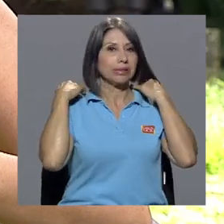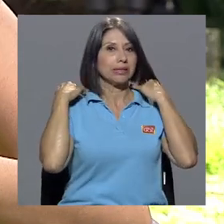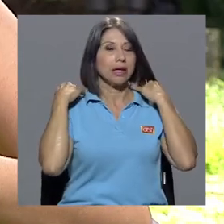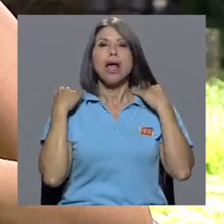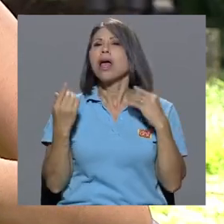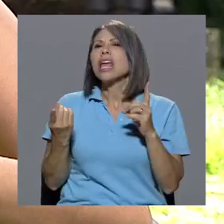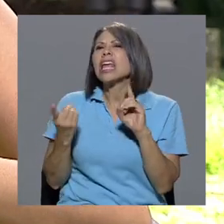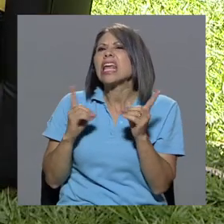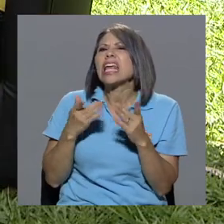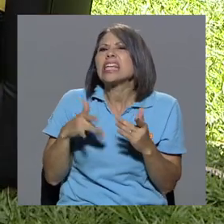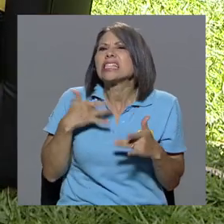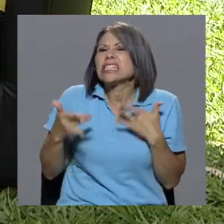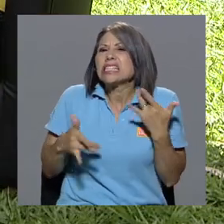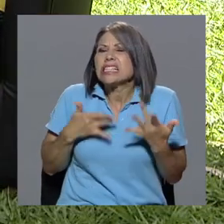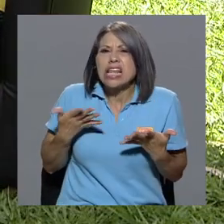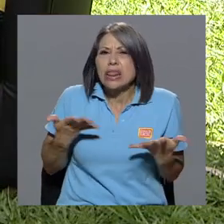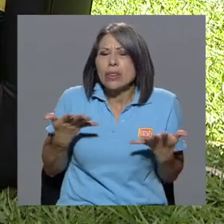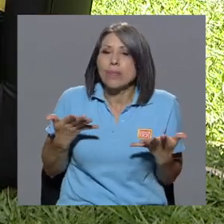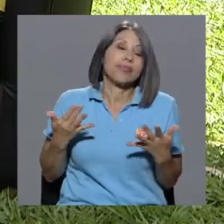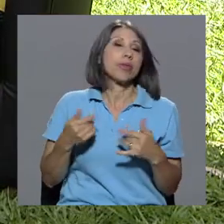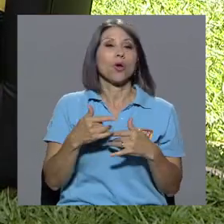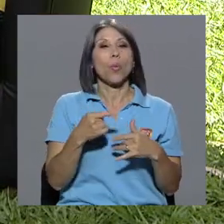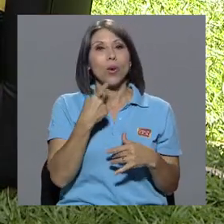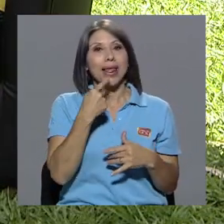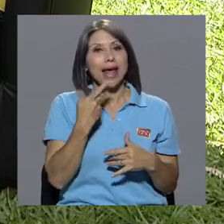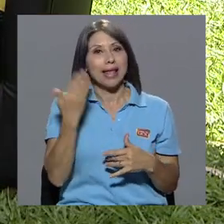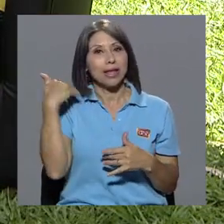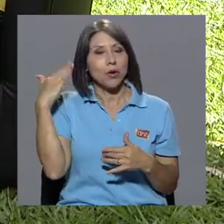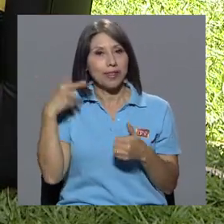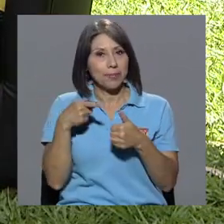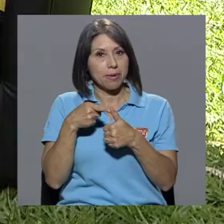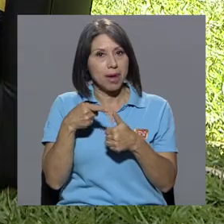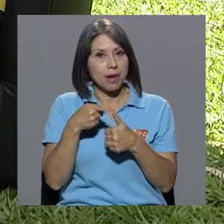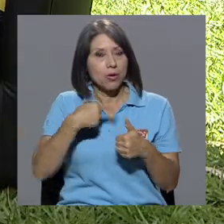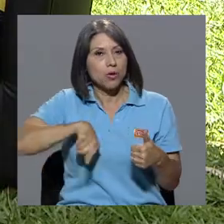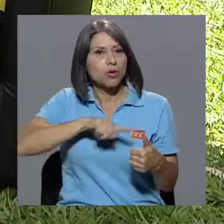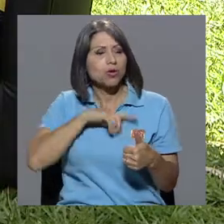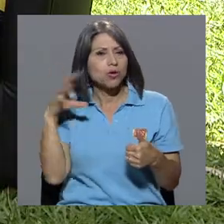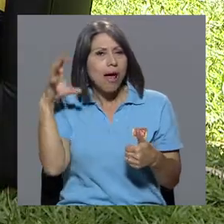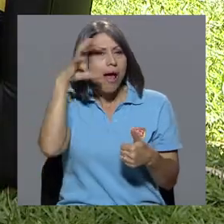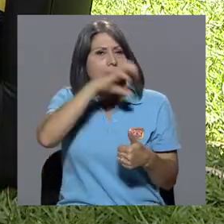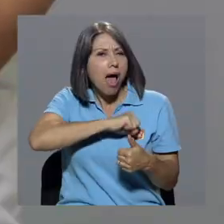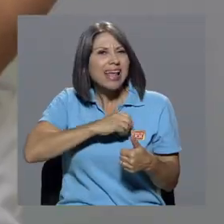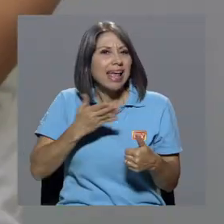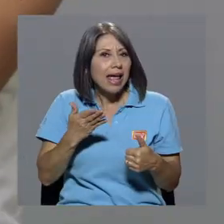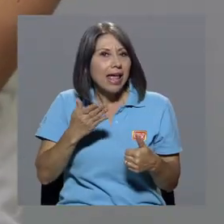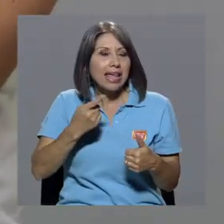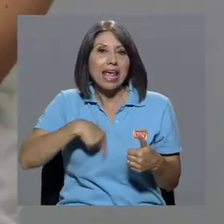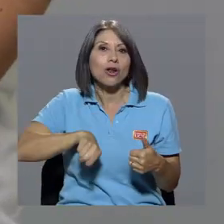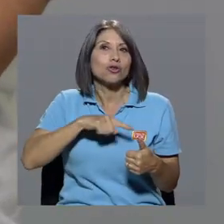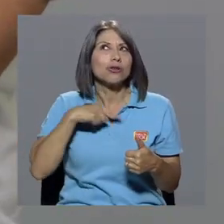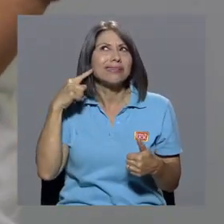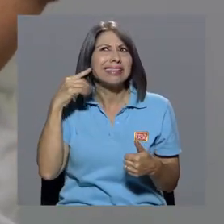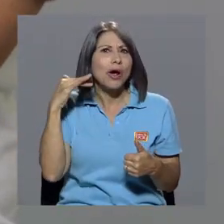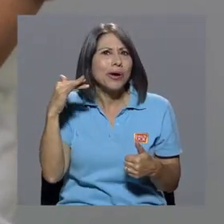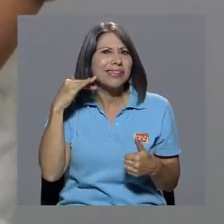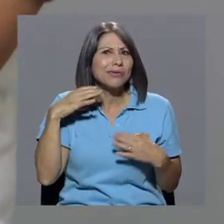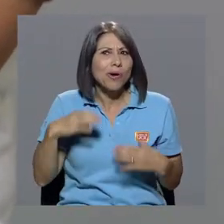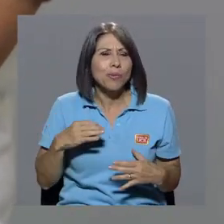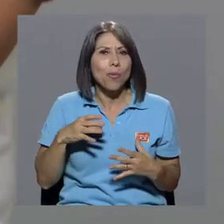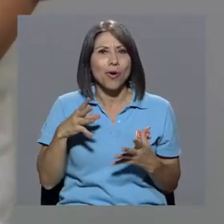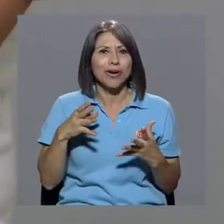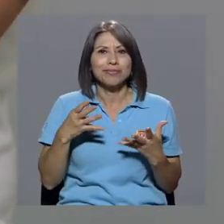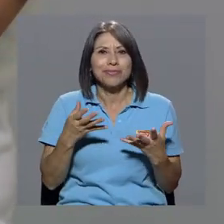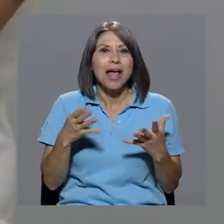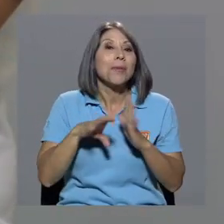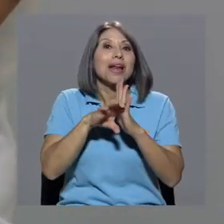síntomas? Bueno, como lo mencionamos anteriormente, pues primero lo que empezamos a notar es que tenemos crépitos a nivel articular,